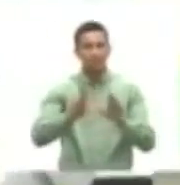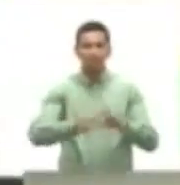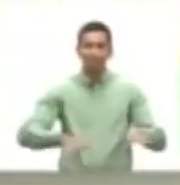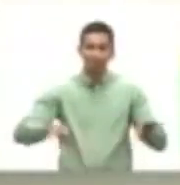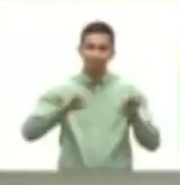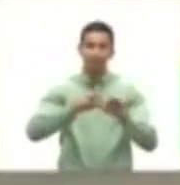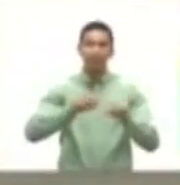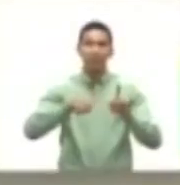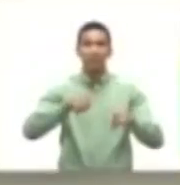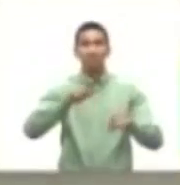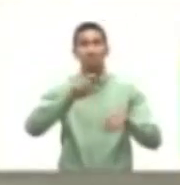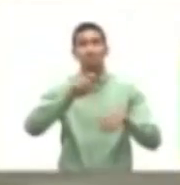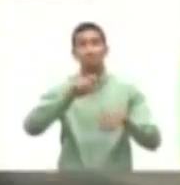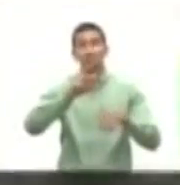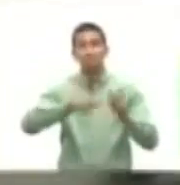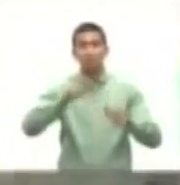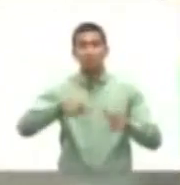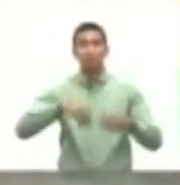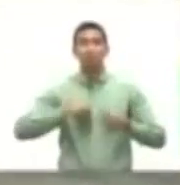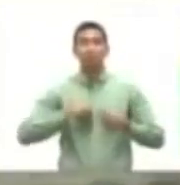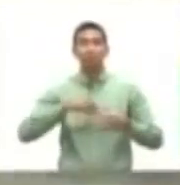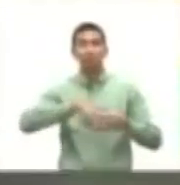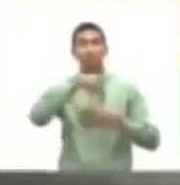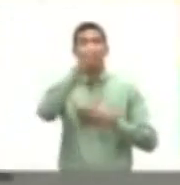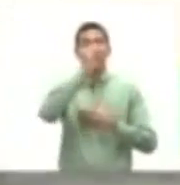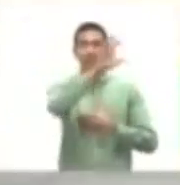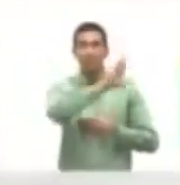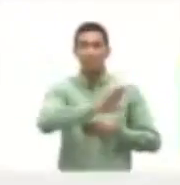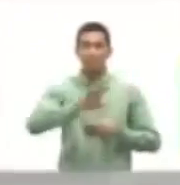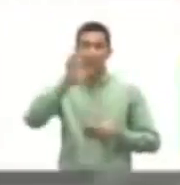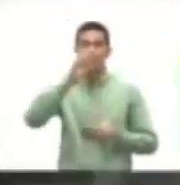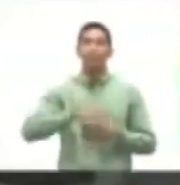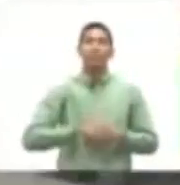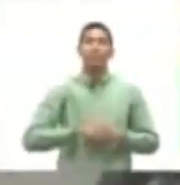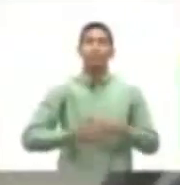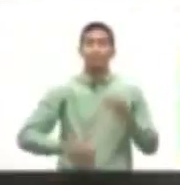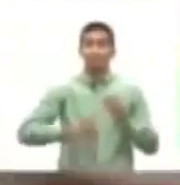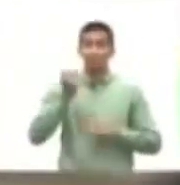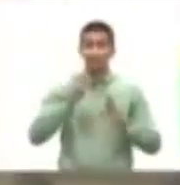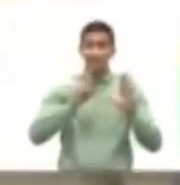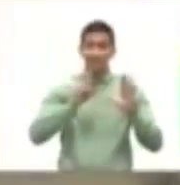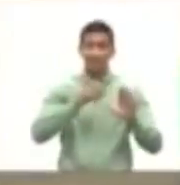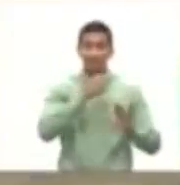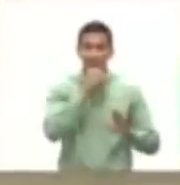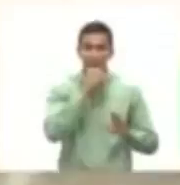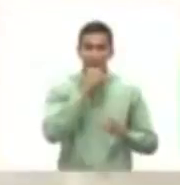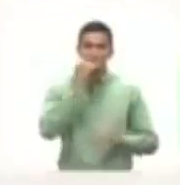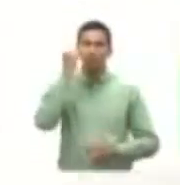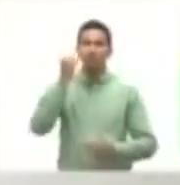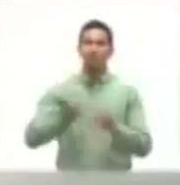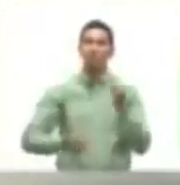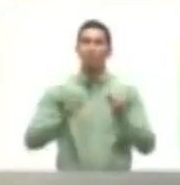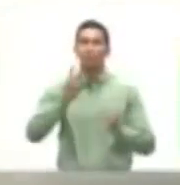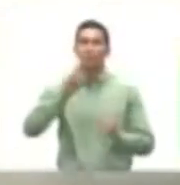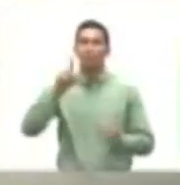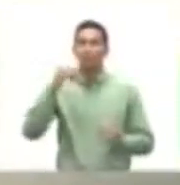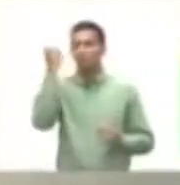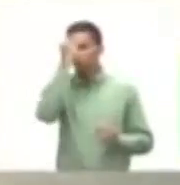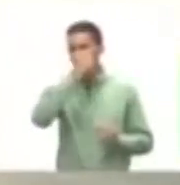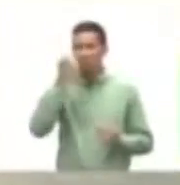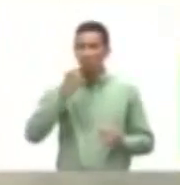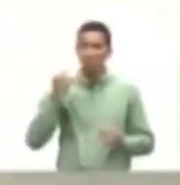exterior. Este recorrido inició el 7 de agosto y culminará el 21 de septiembre en la Plaza de las Naciones Unidas en el